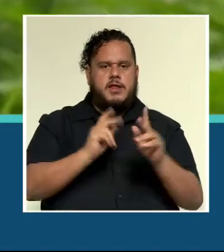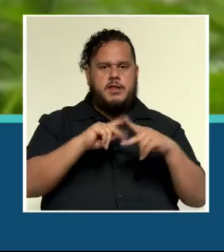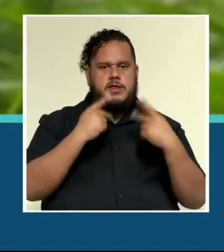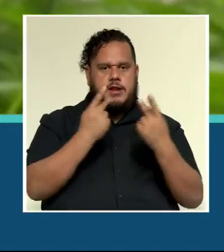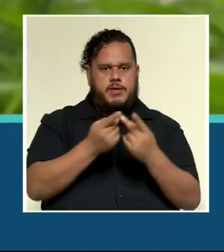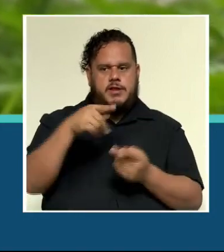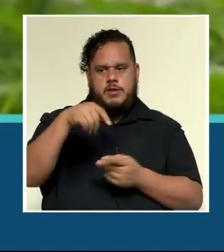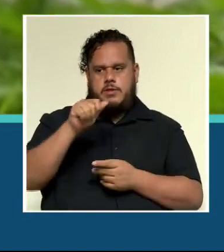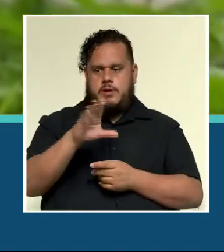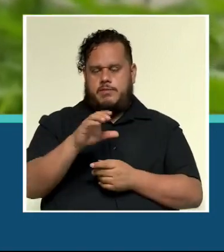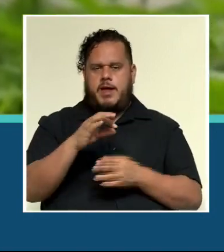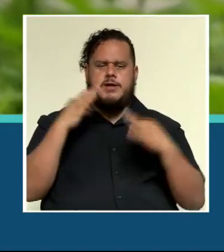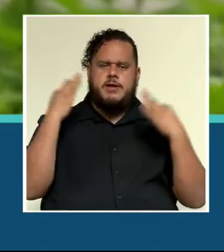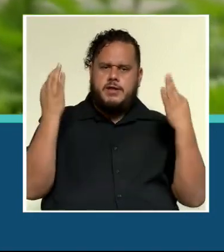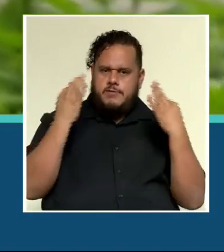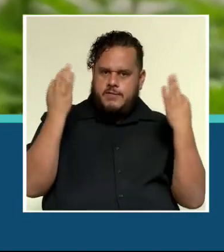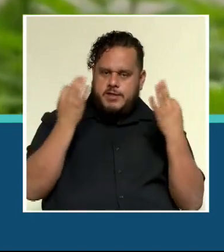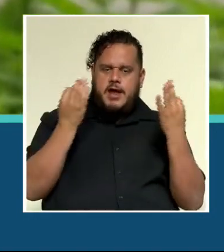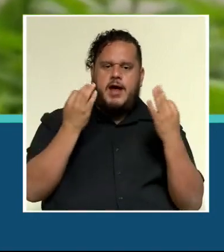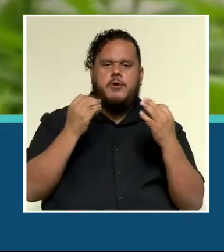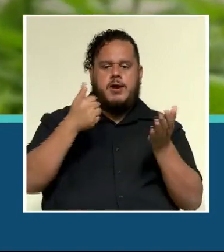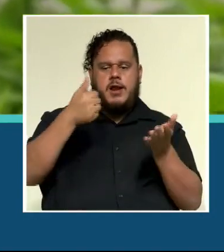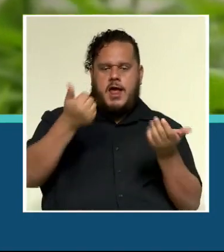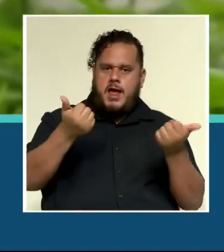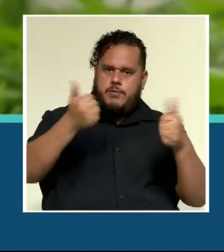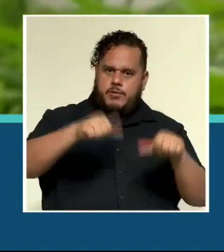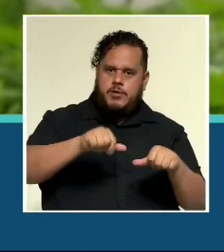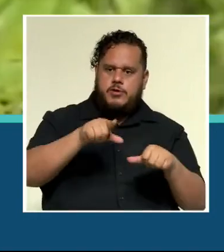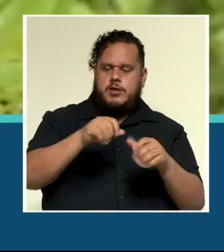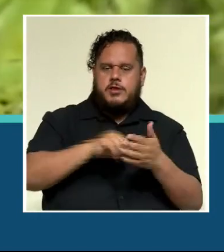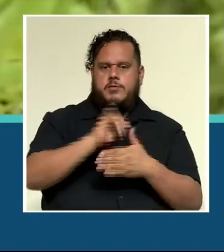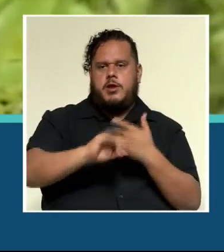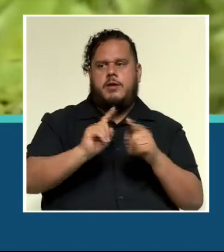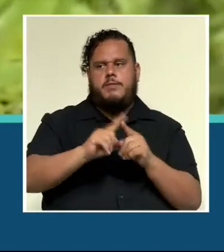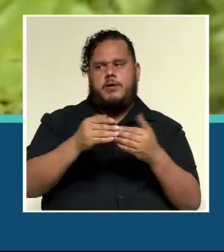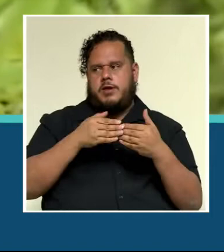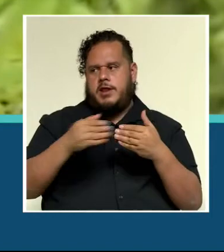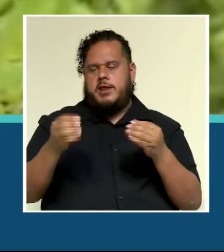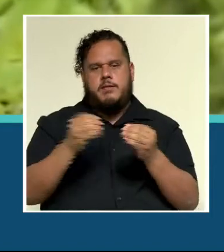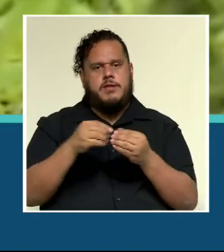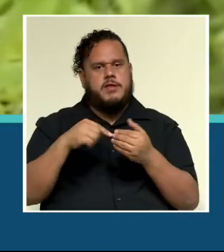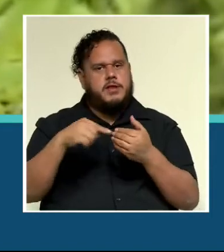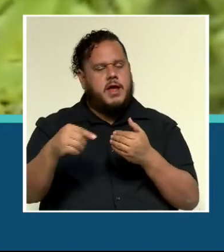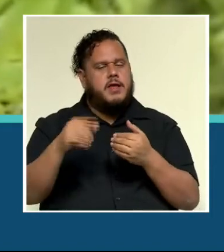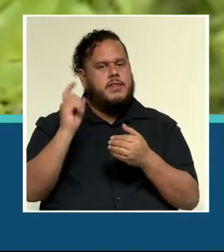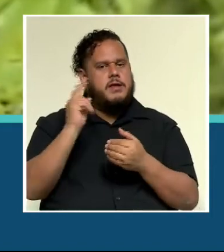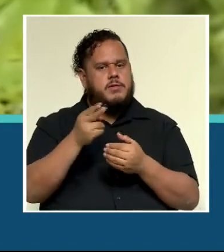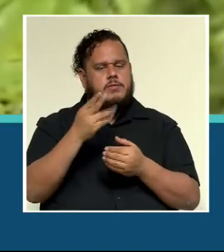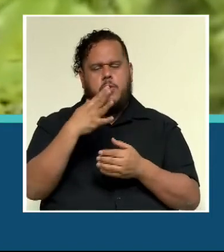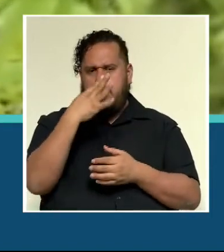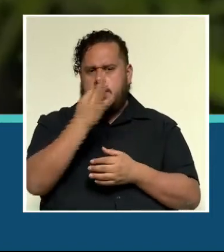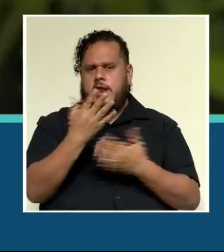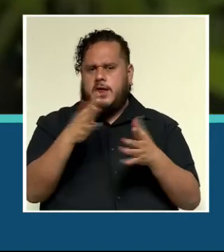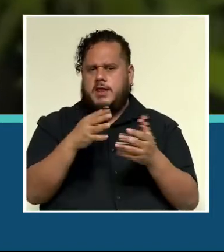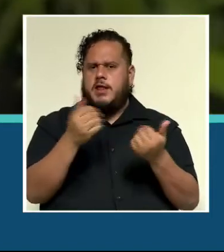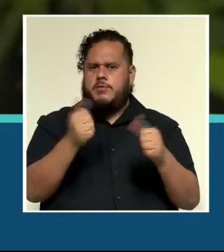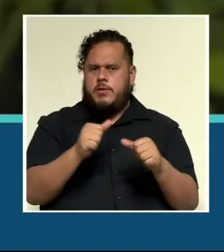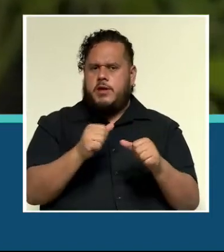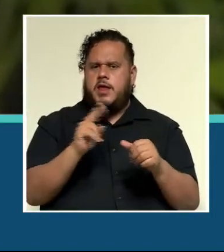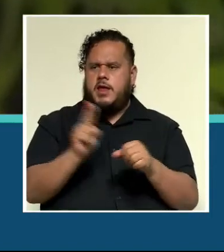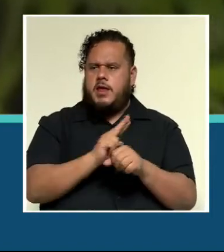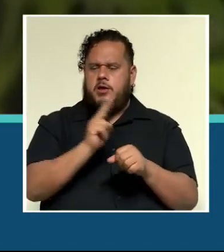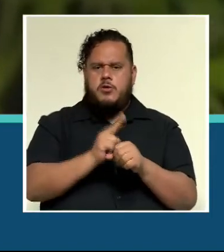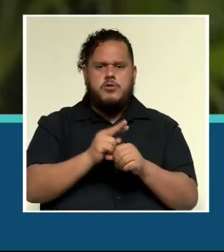también celebraron la aprobación del proyecto, pero aseguraron que irán más allá del mismo, pues consideran que es hora de aprobar el uso